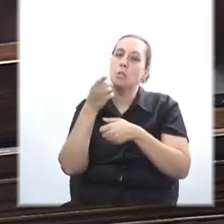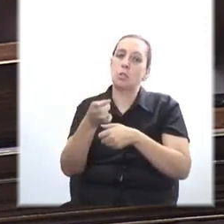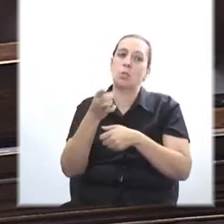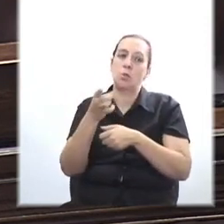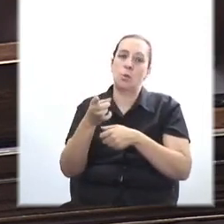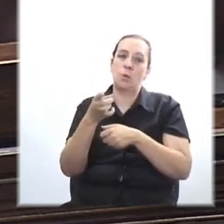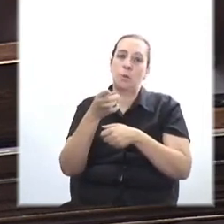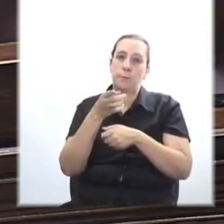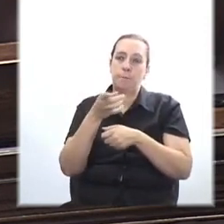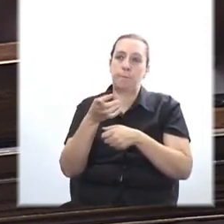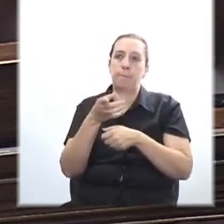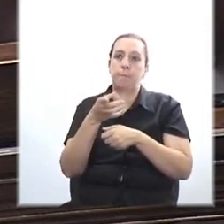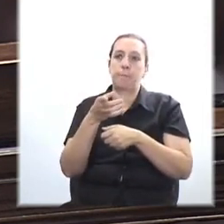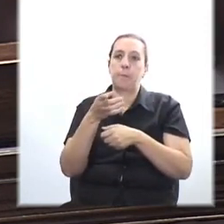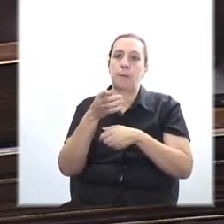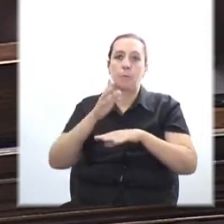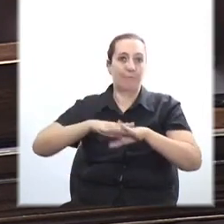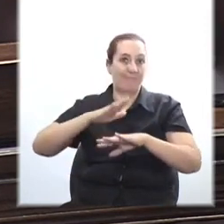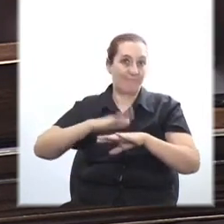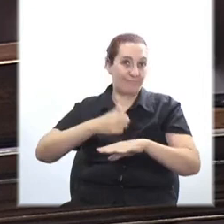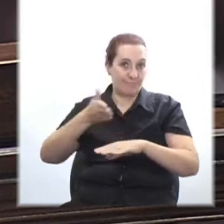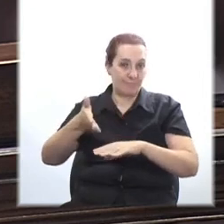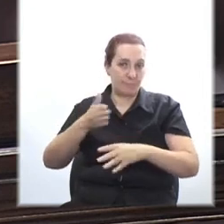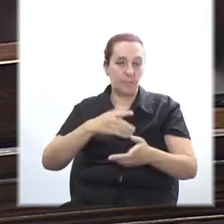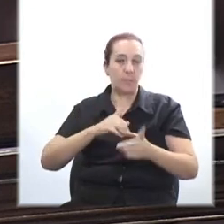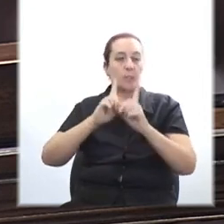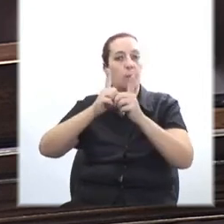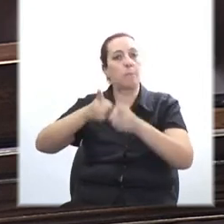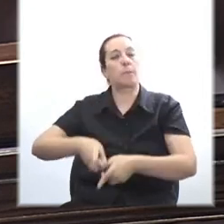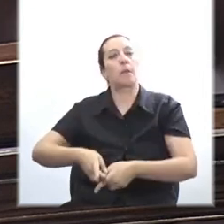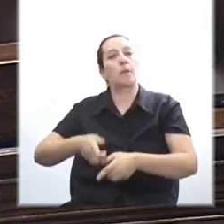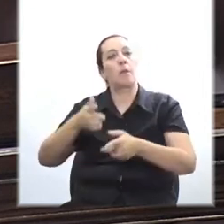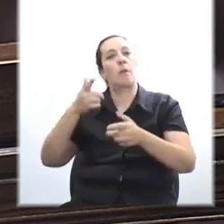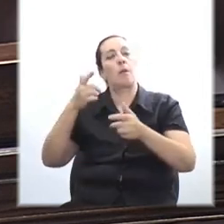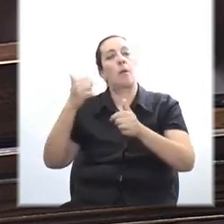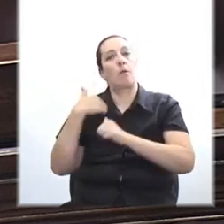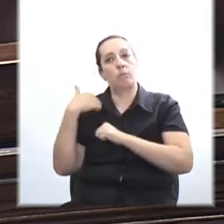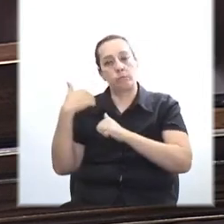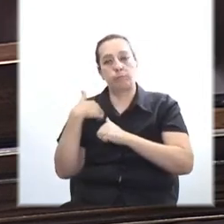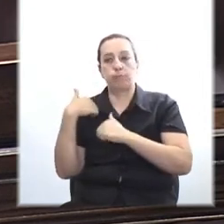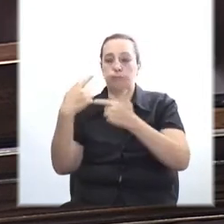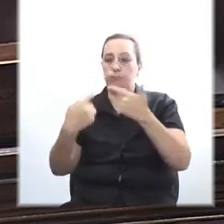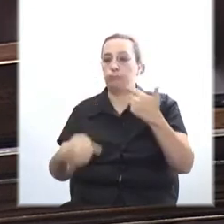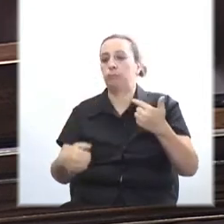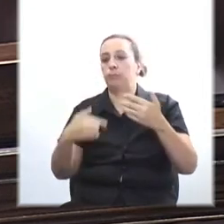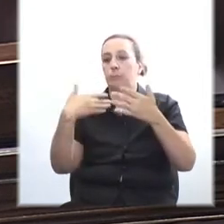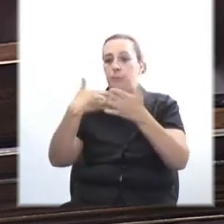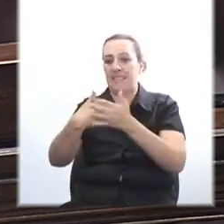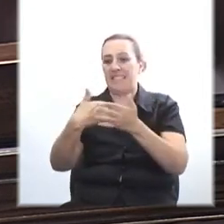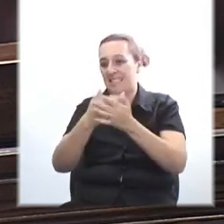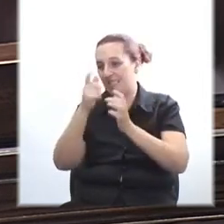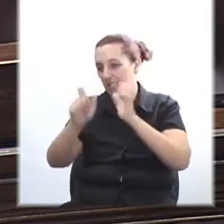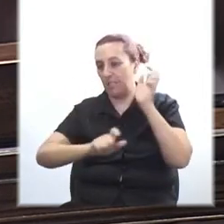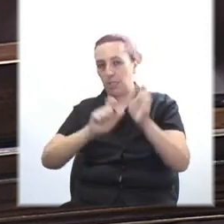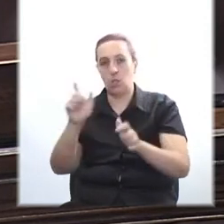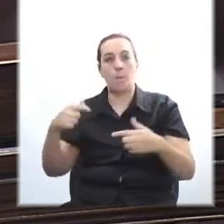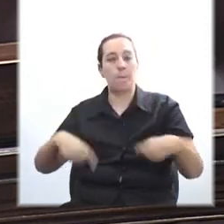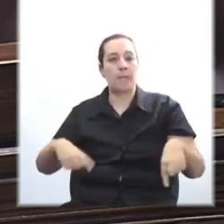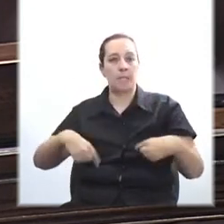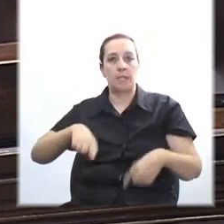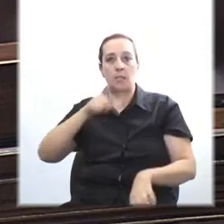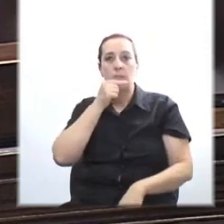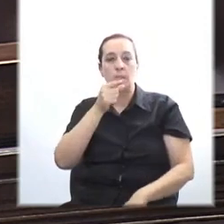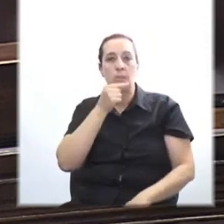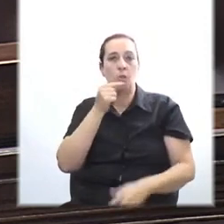el comando de la misma, como también a las otras fuerzas intervinientes, a los vecinos del lugar, al Ministerio del Interior, al